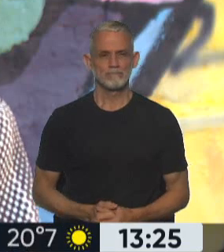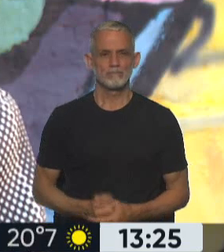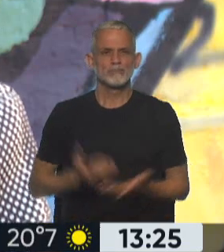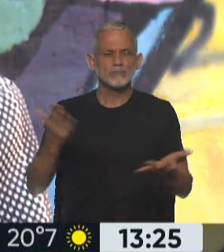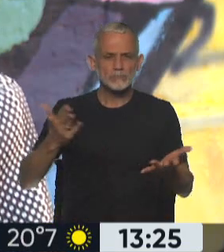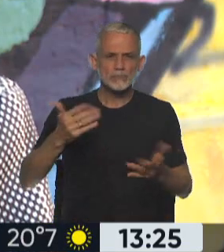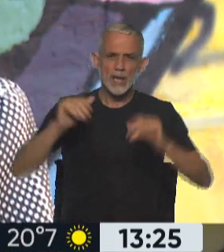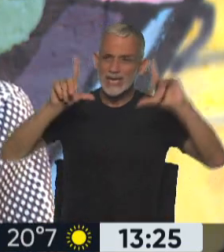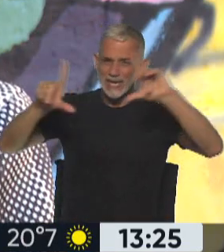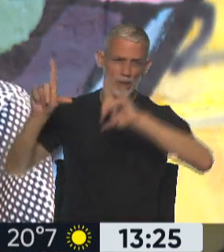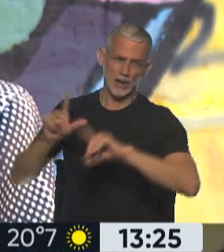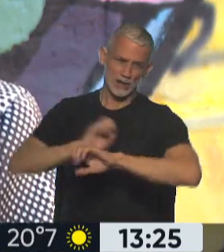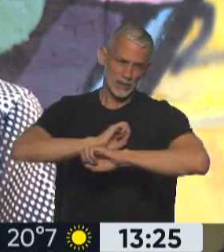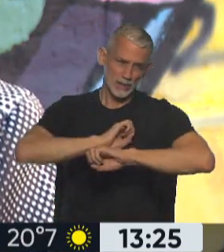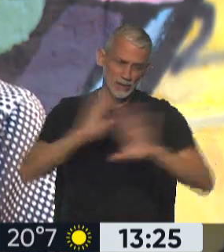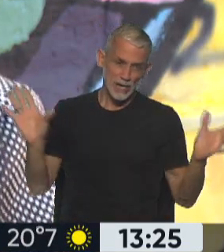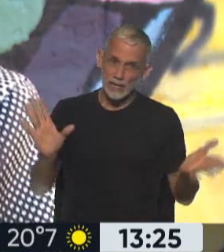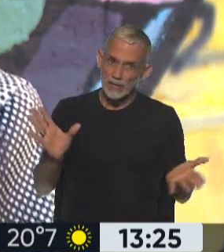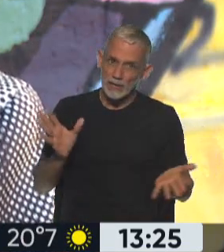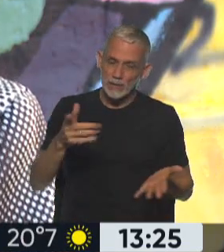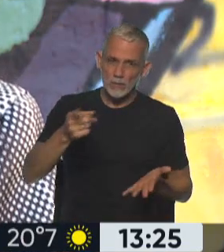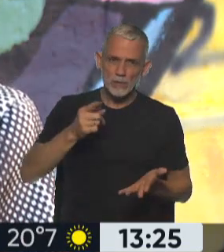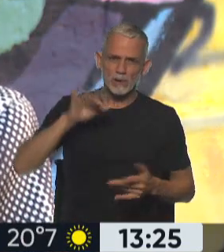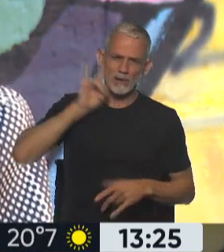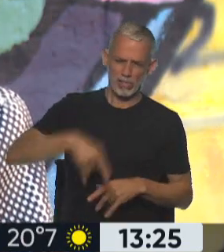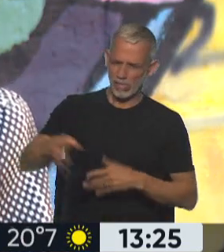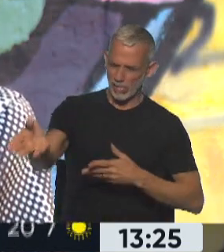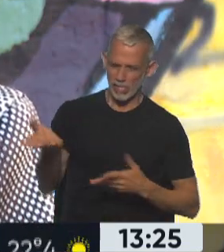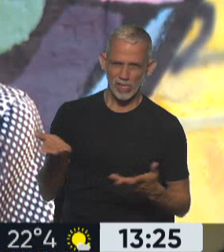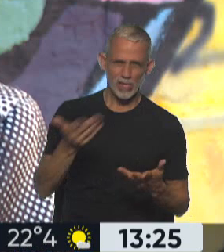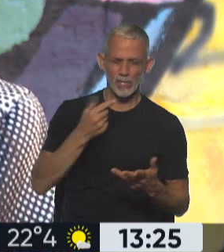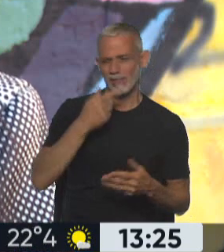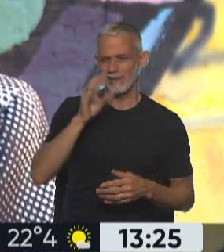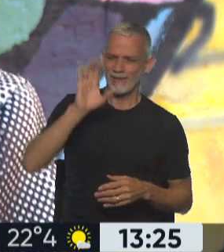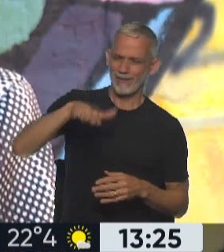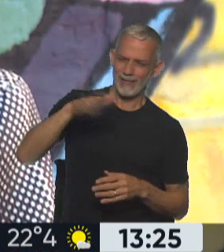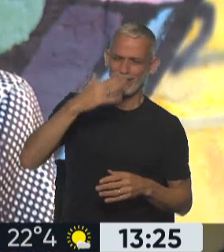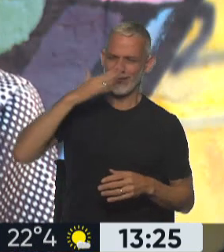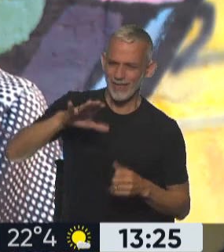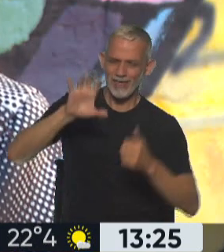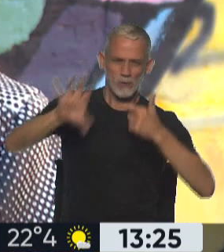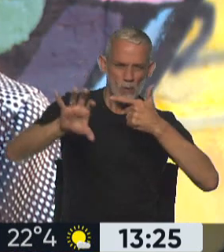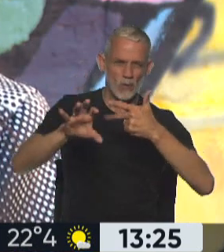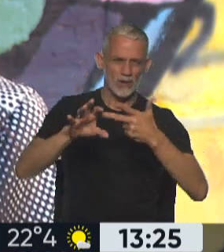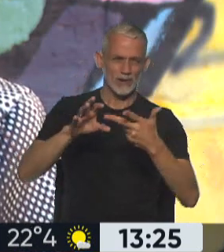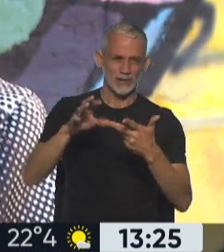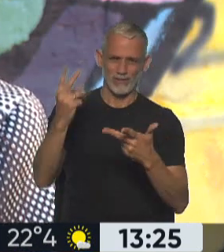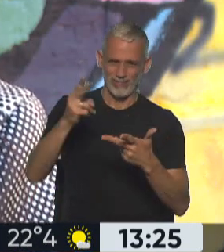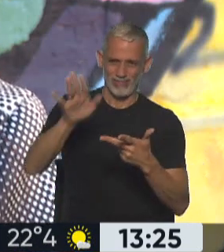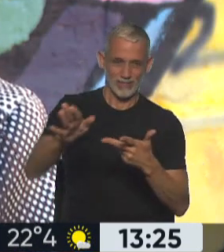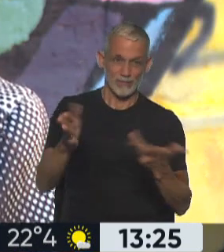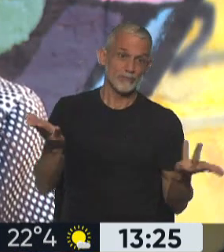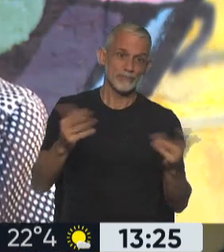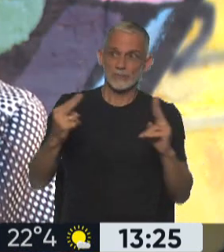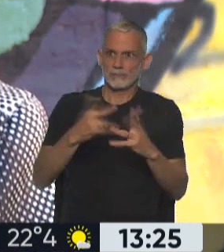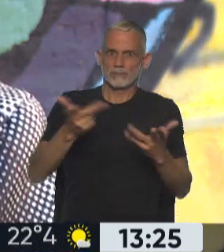las imágenes son muy crudas muy patentes de ridiculización sorna agilidad en el encuentro